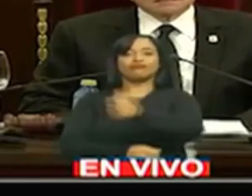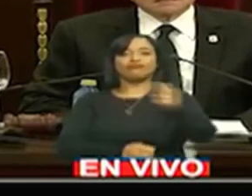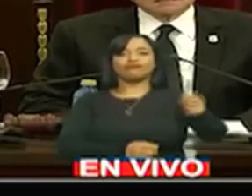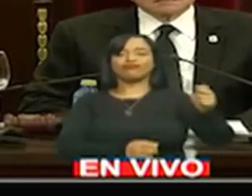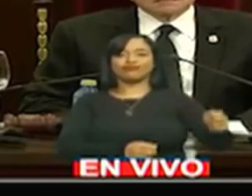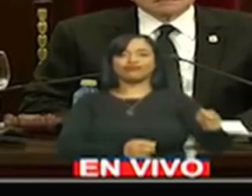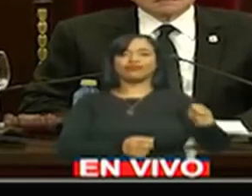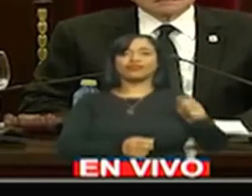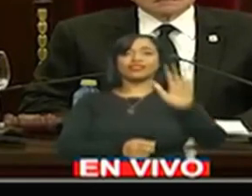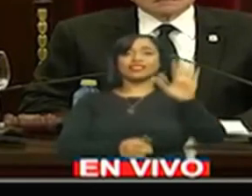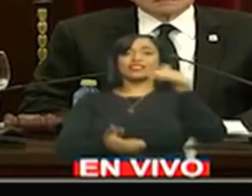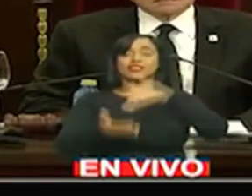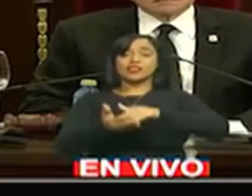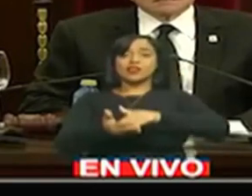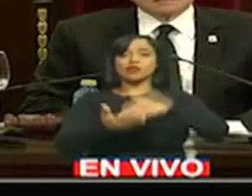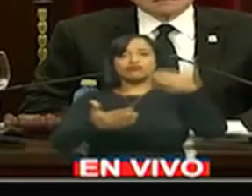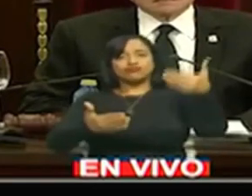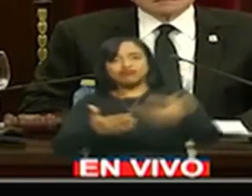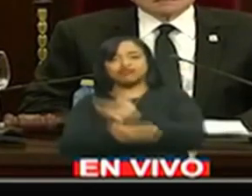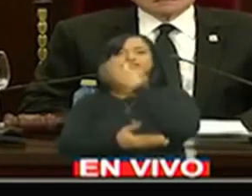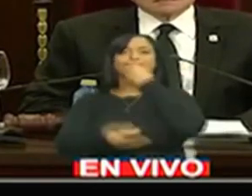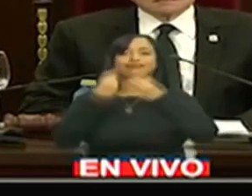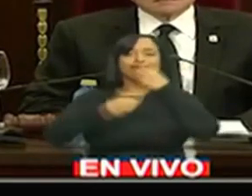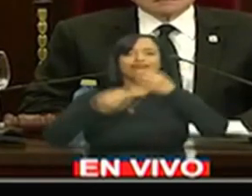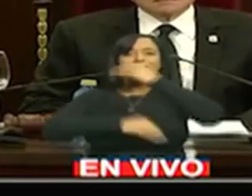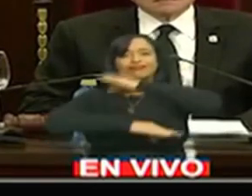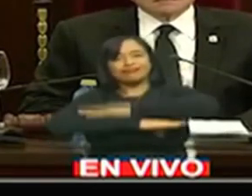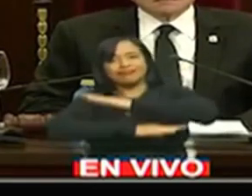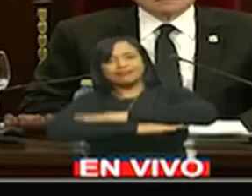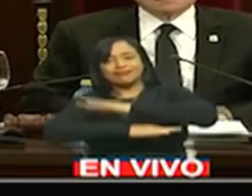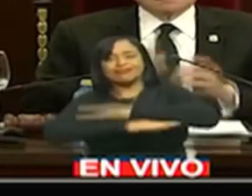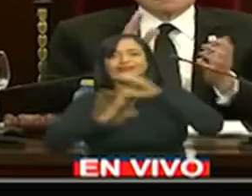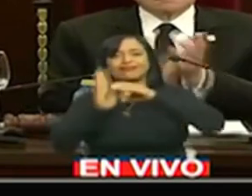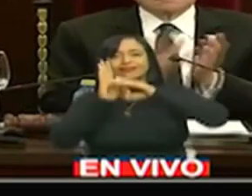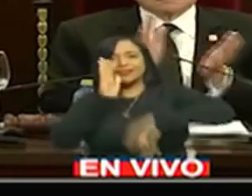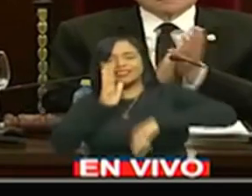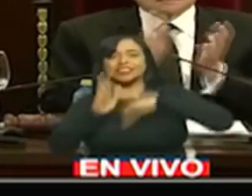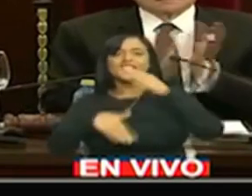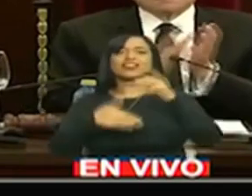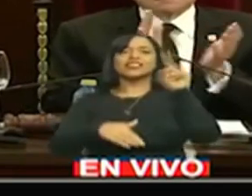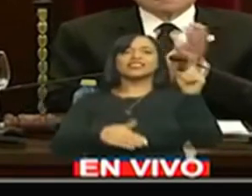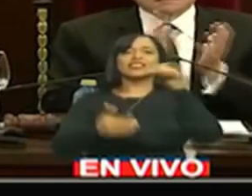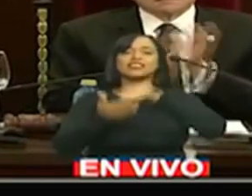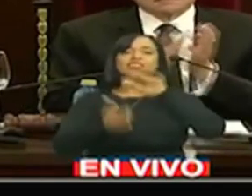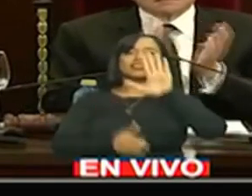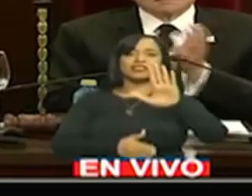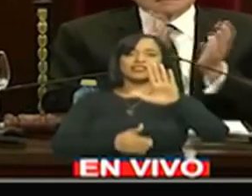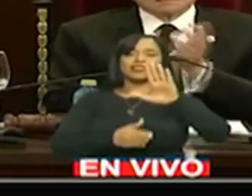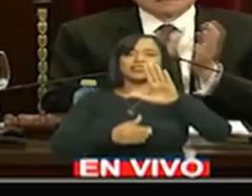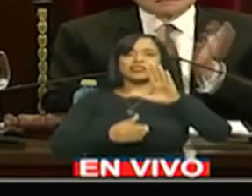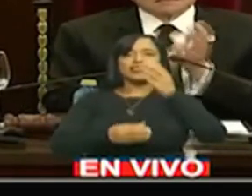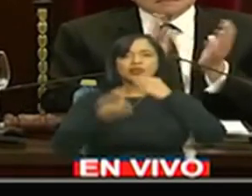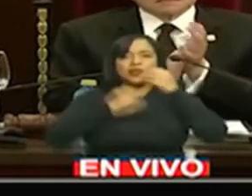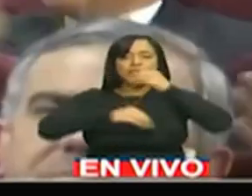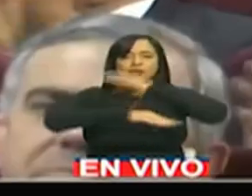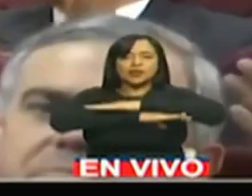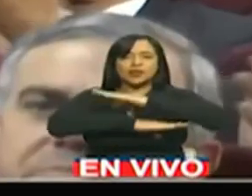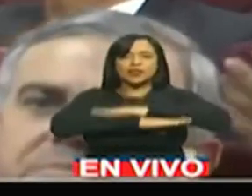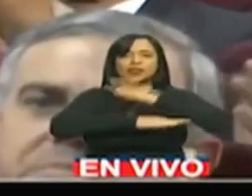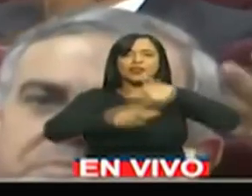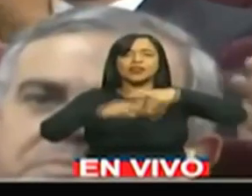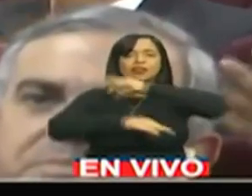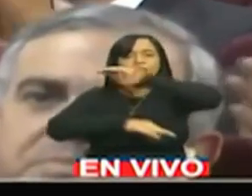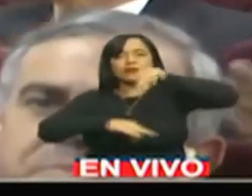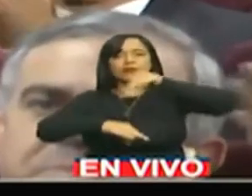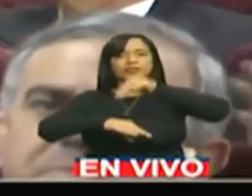54 nuevos comedores económicos del Estado, para un total de 105 comedores en igual cantidad de municipios